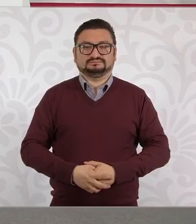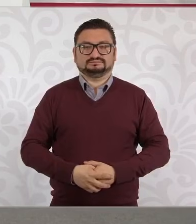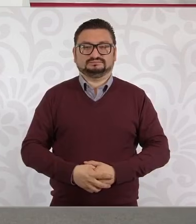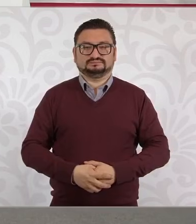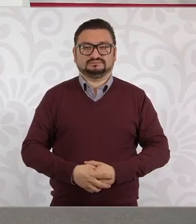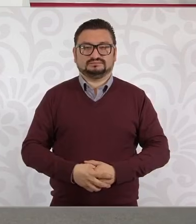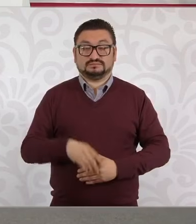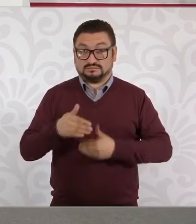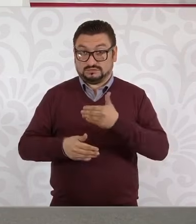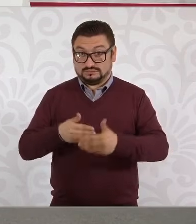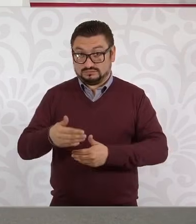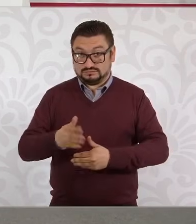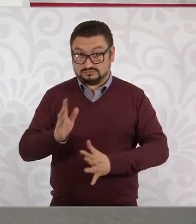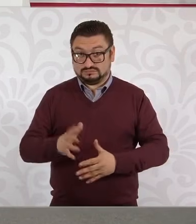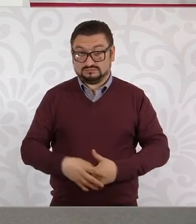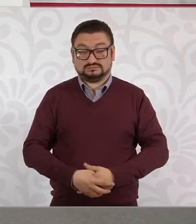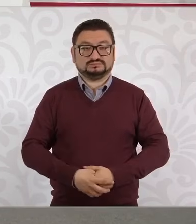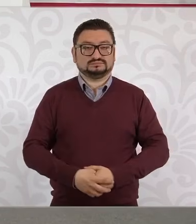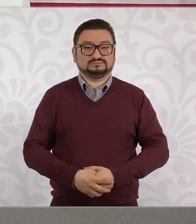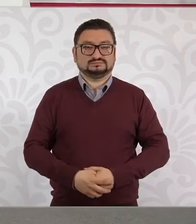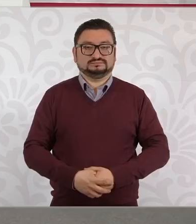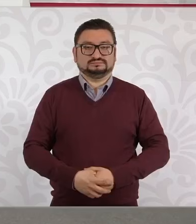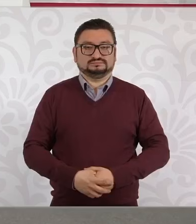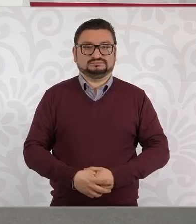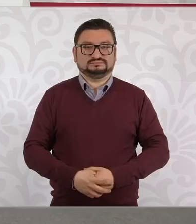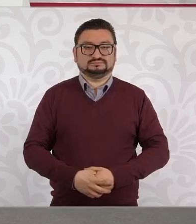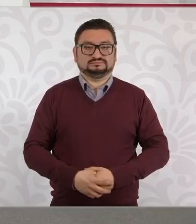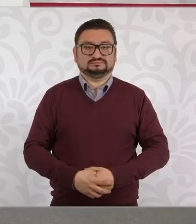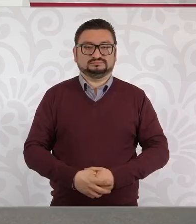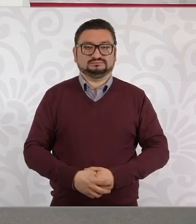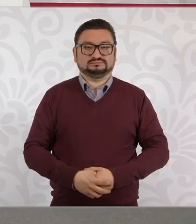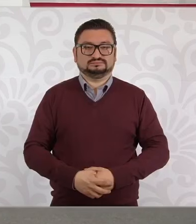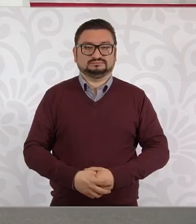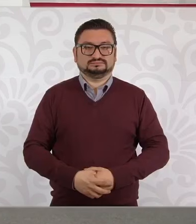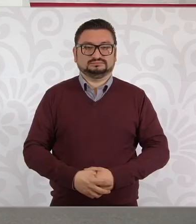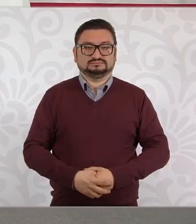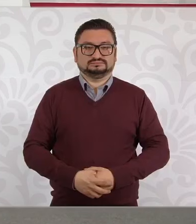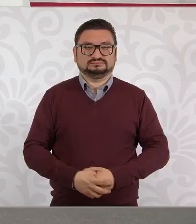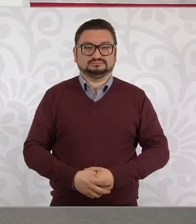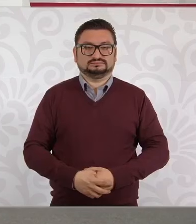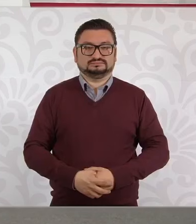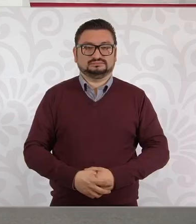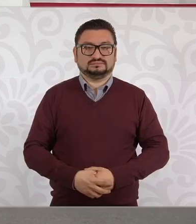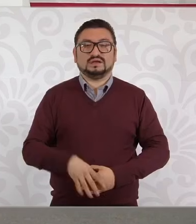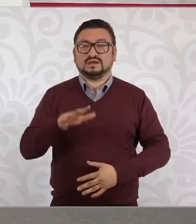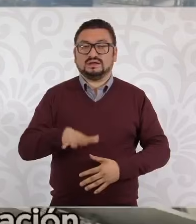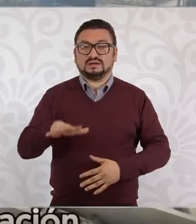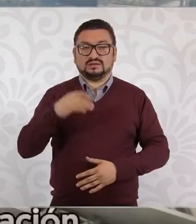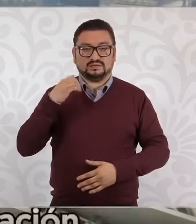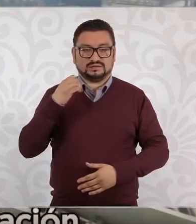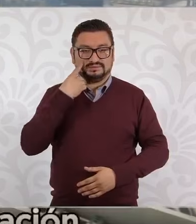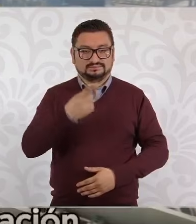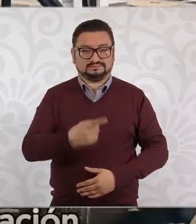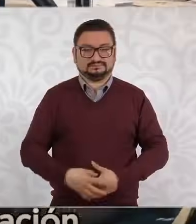Va avanzando ya, ¿no? Aquí está. Estamos en la refinería de Salina Cruz, Oaxaca. Estamos encima